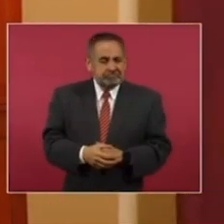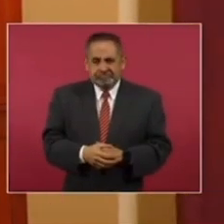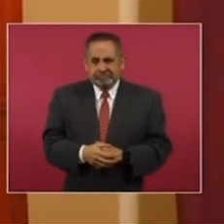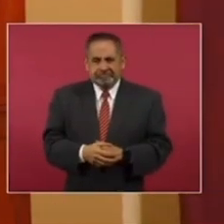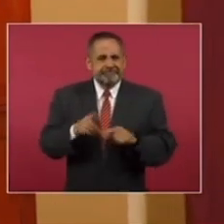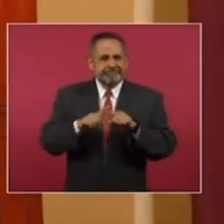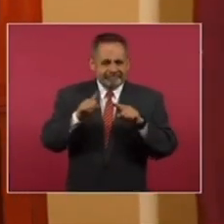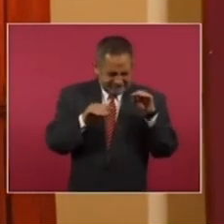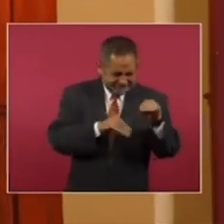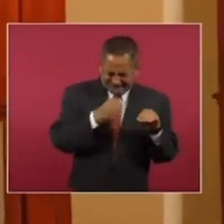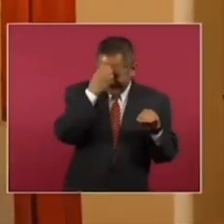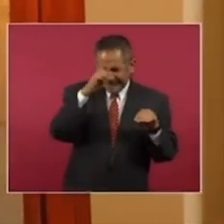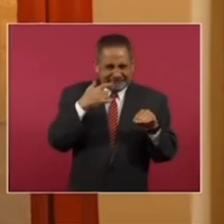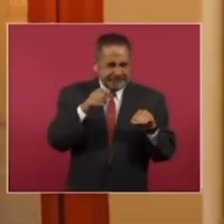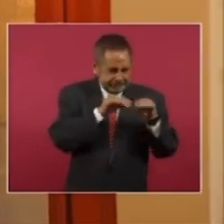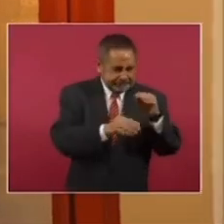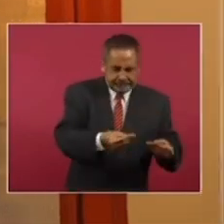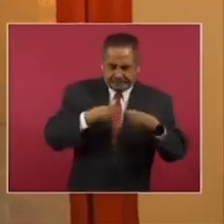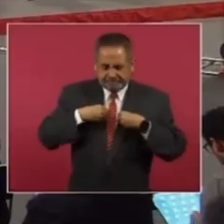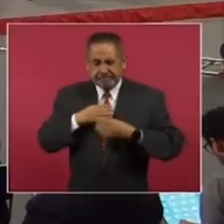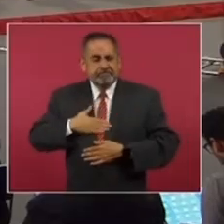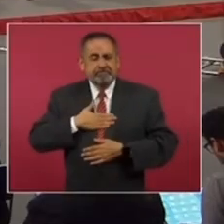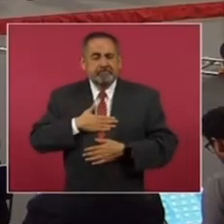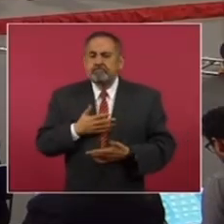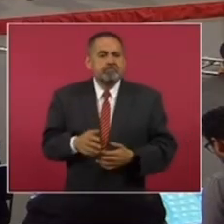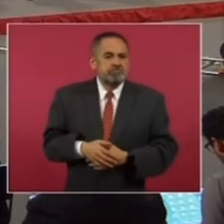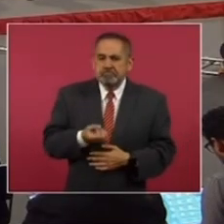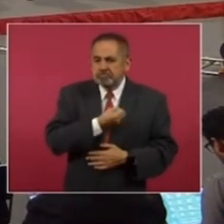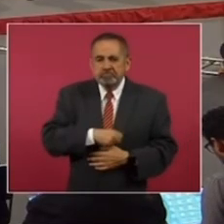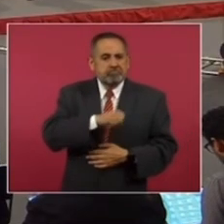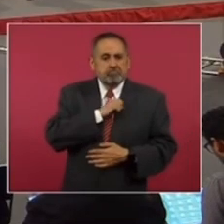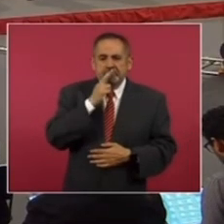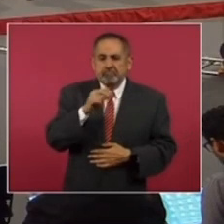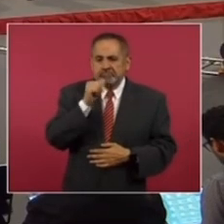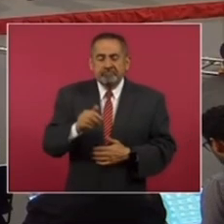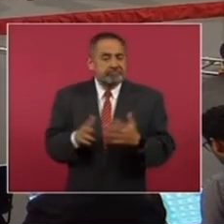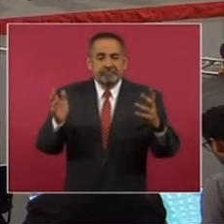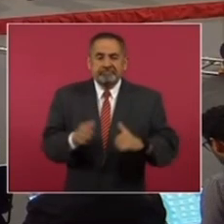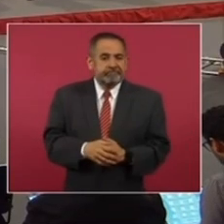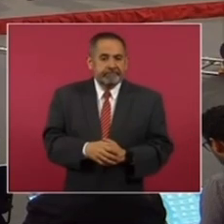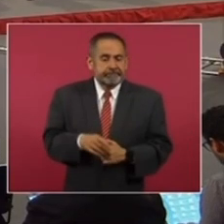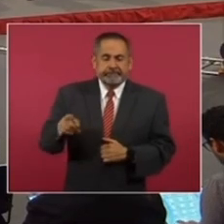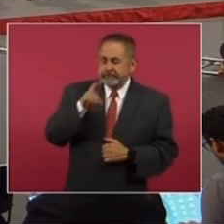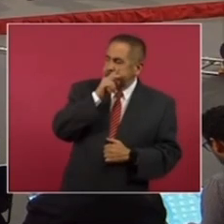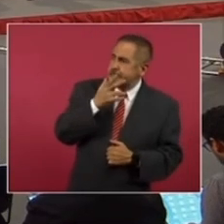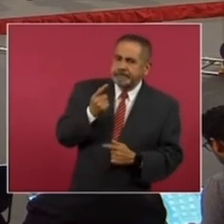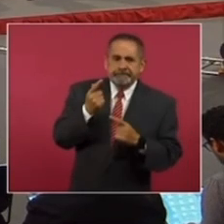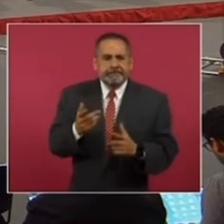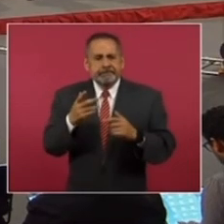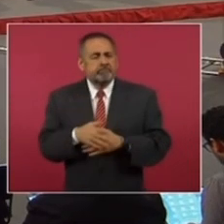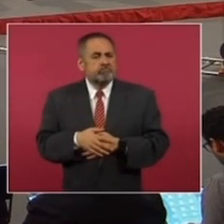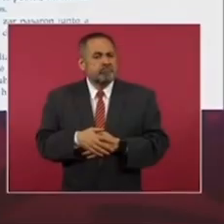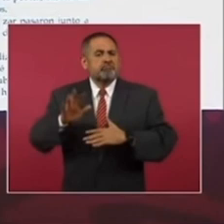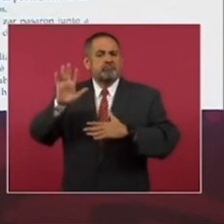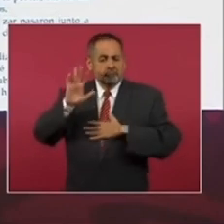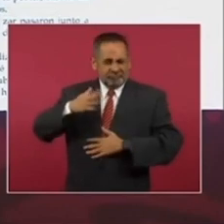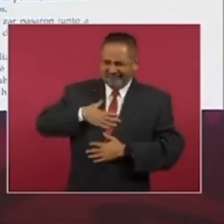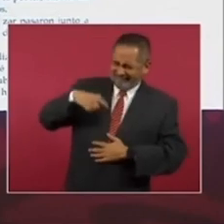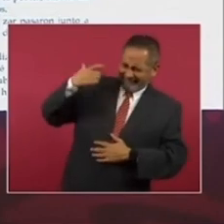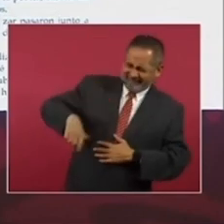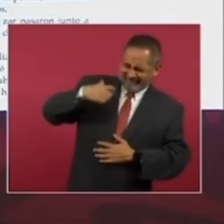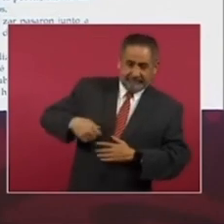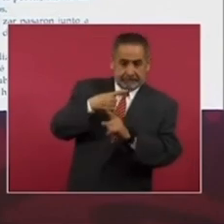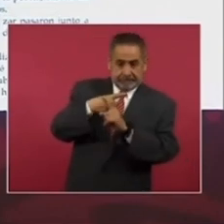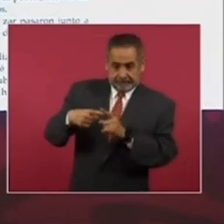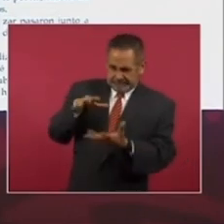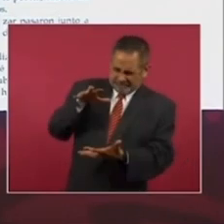sin guaraches, caminando ahí en la tierra caliente, espinándose si caminan por el cerro o no caminan por el